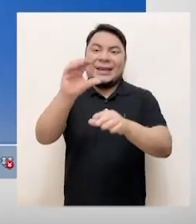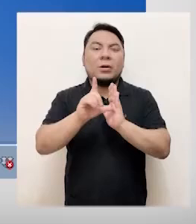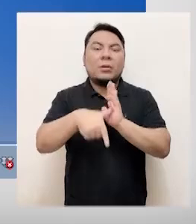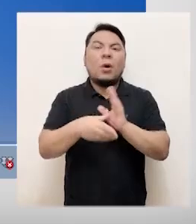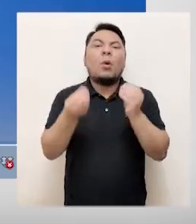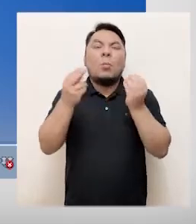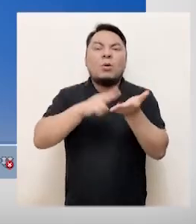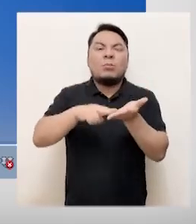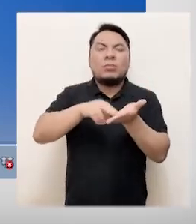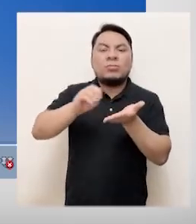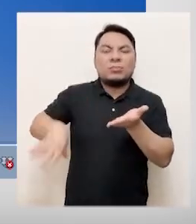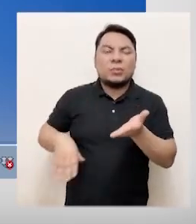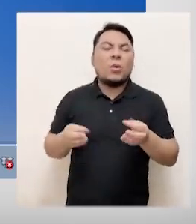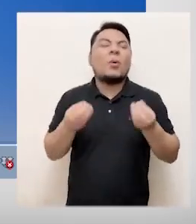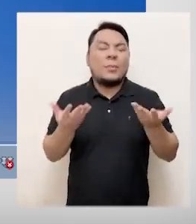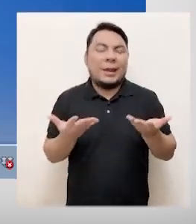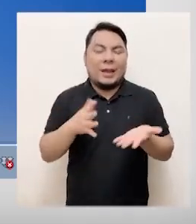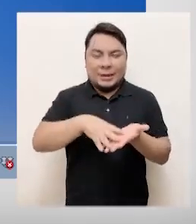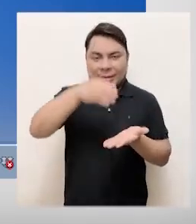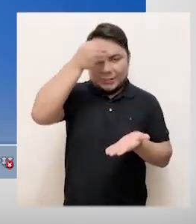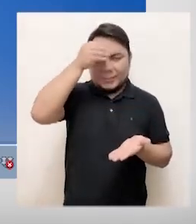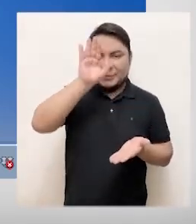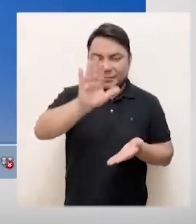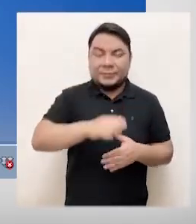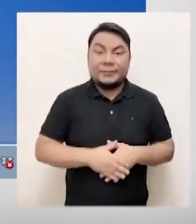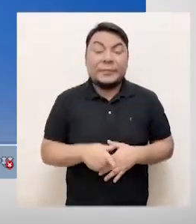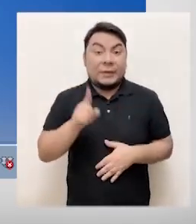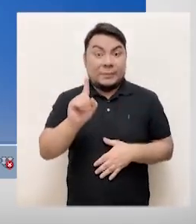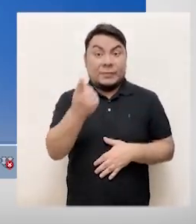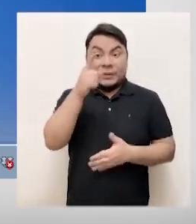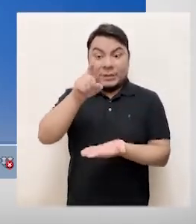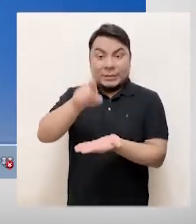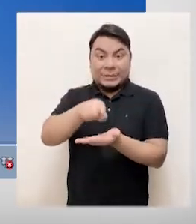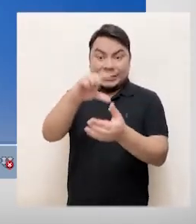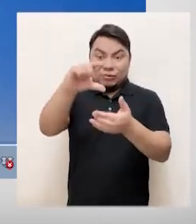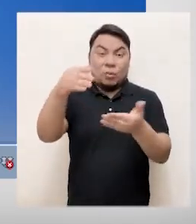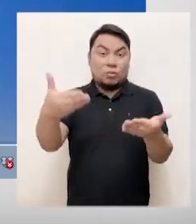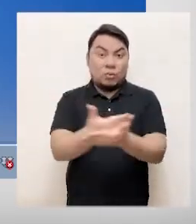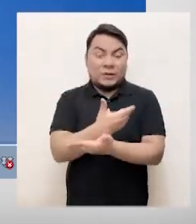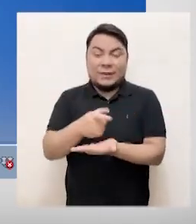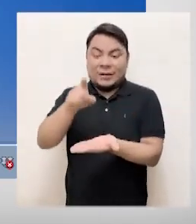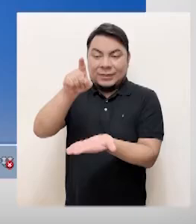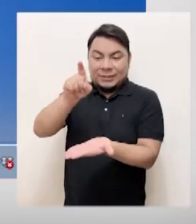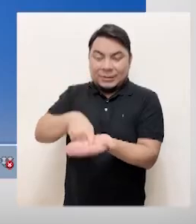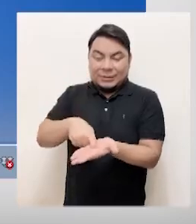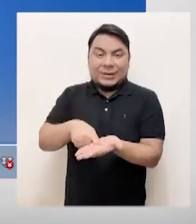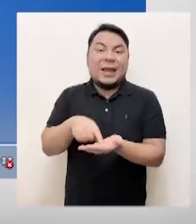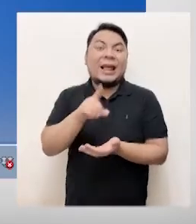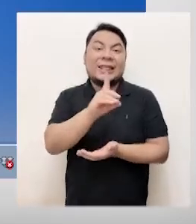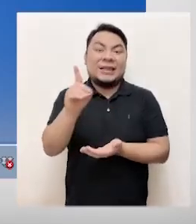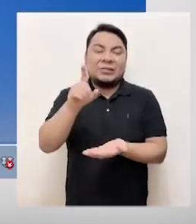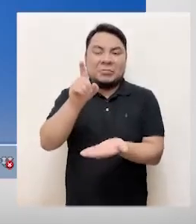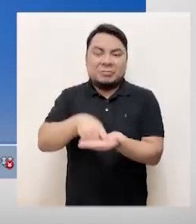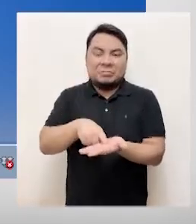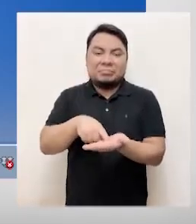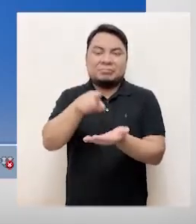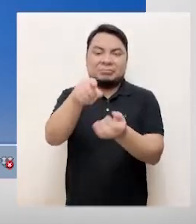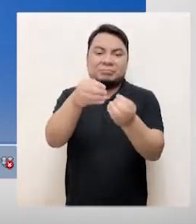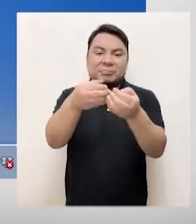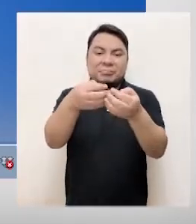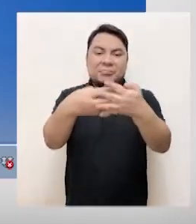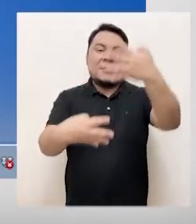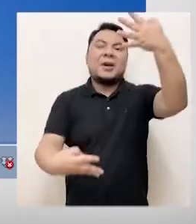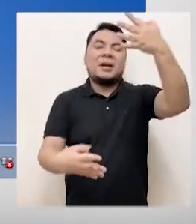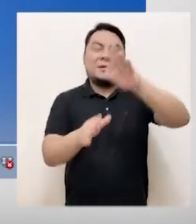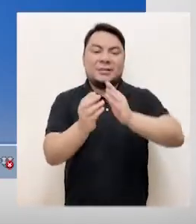y después a eliminarla. En primer lugar, abrirá la carpeta que acaba de crear, haciendo clic derecho sobre